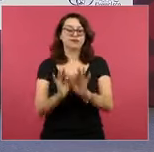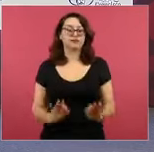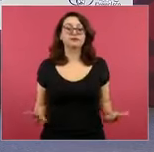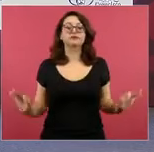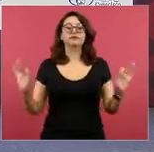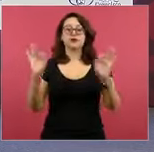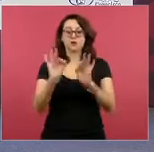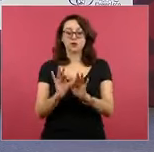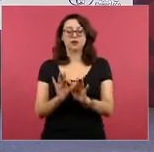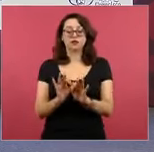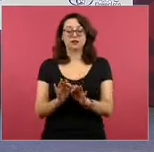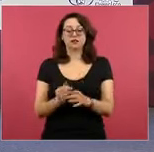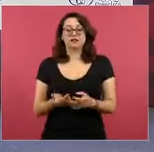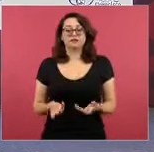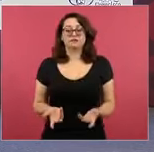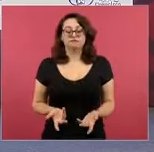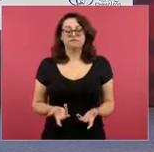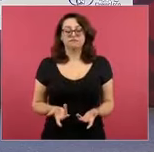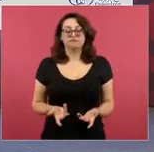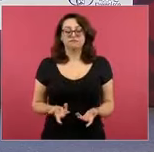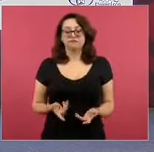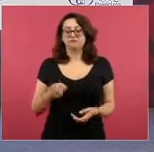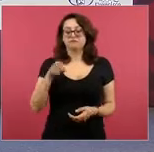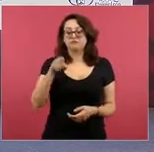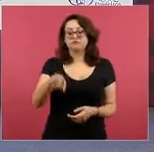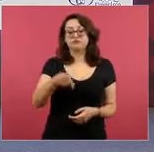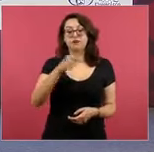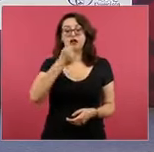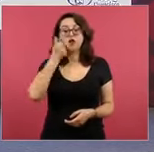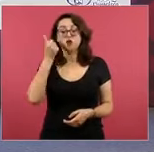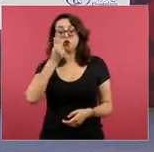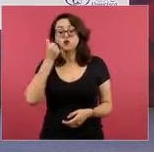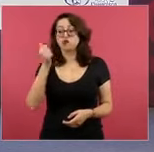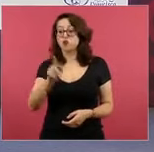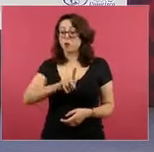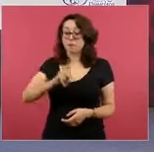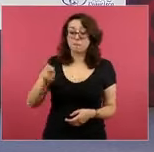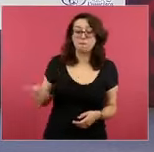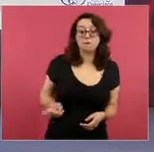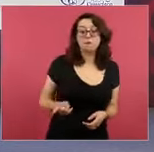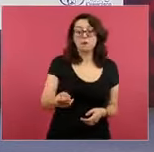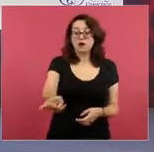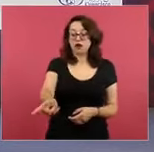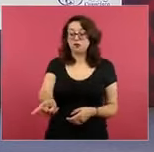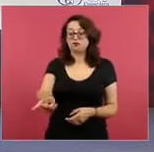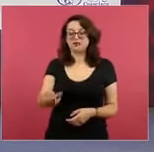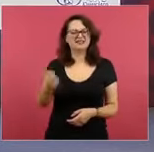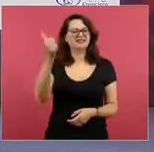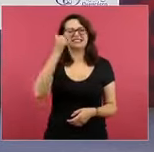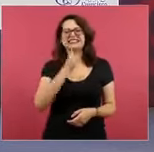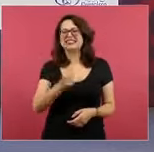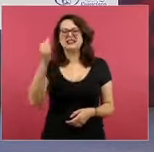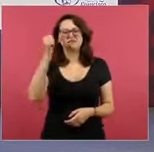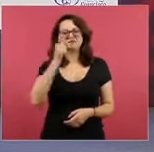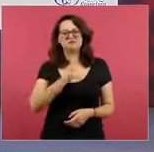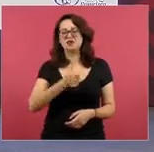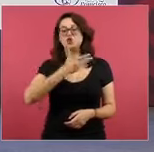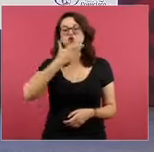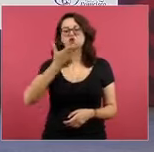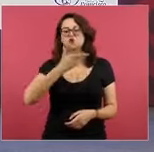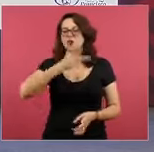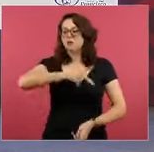que logremos no hacerle una pregunta al alumno, porque de esto estamos acostumbrados